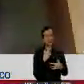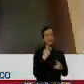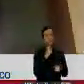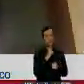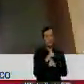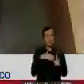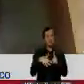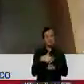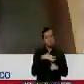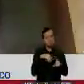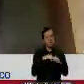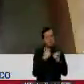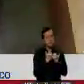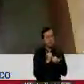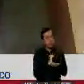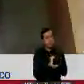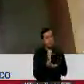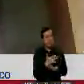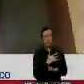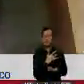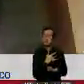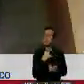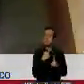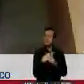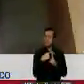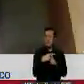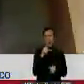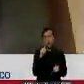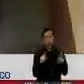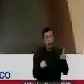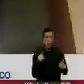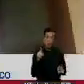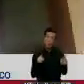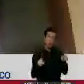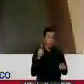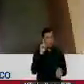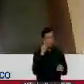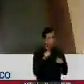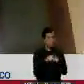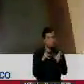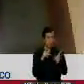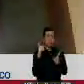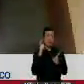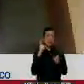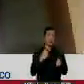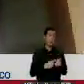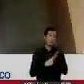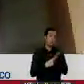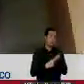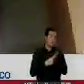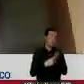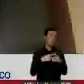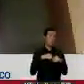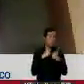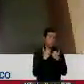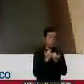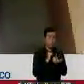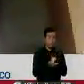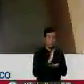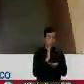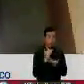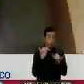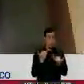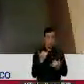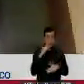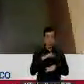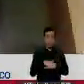ambiente dentro de la Asamblea Nacional. Obviamente hay reparos, hay disensos, habrá que debatirlo dentro de la discusión el día de hoy en la